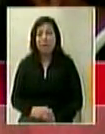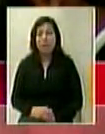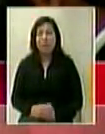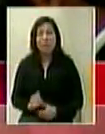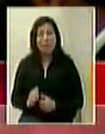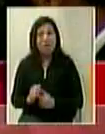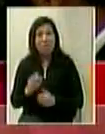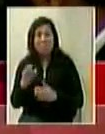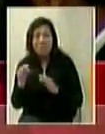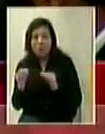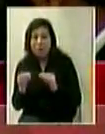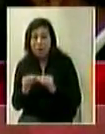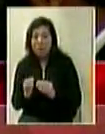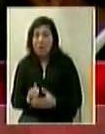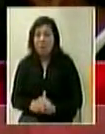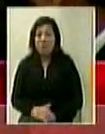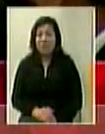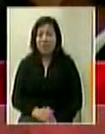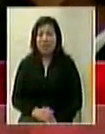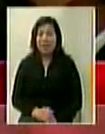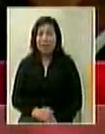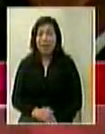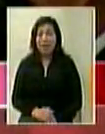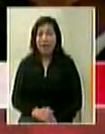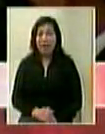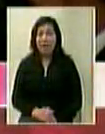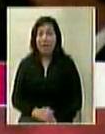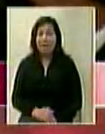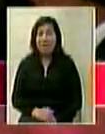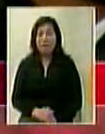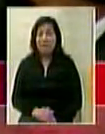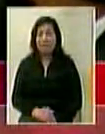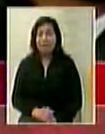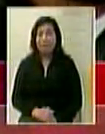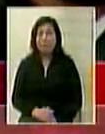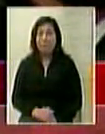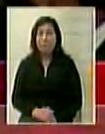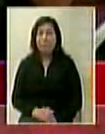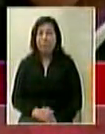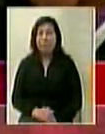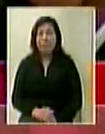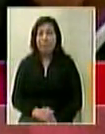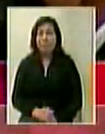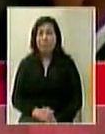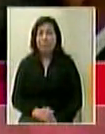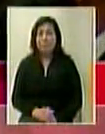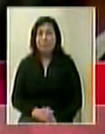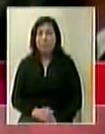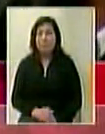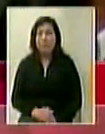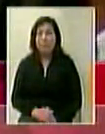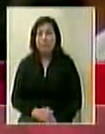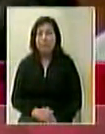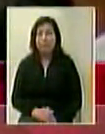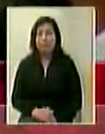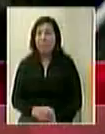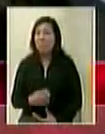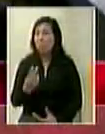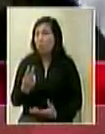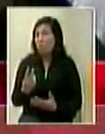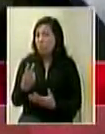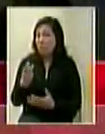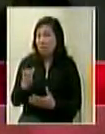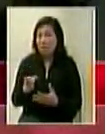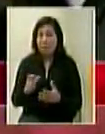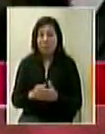con injertos o con, por mínimo, con estos de los malditos de Bagua, de los que están 12, señor,